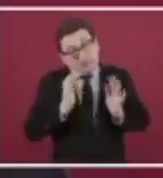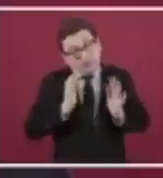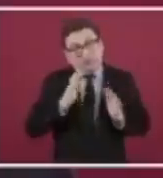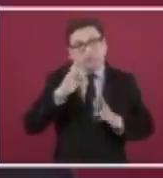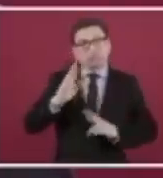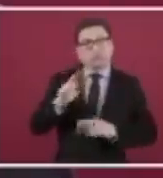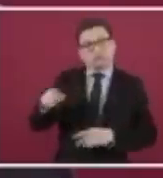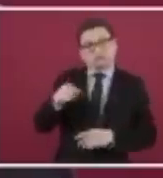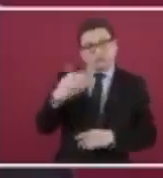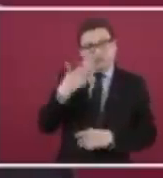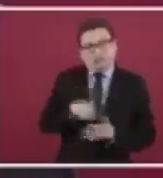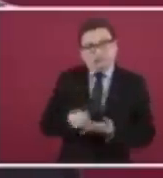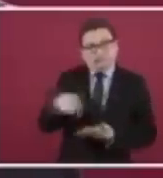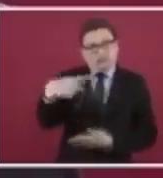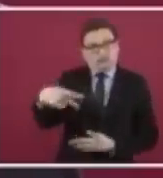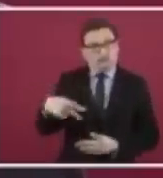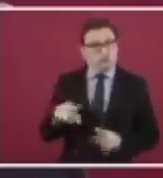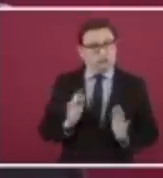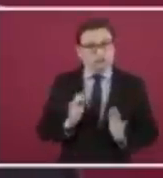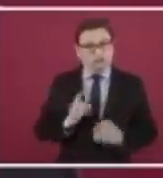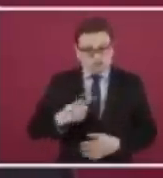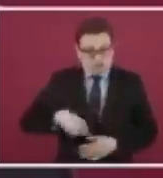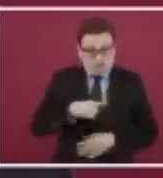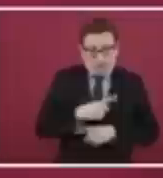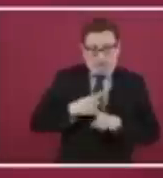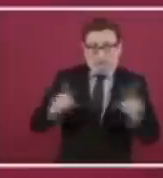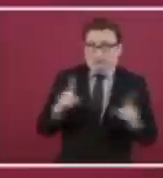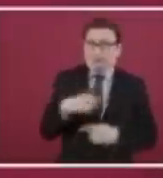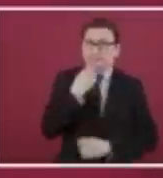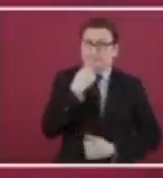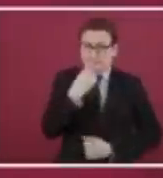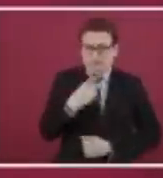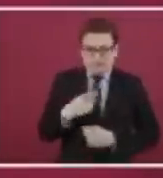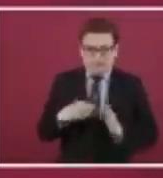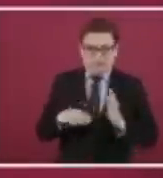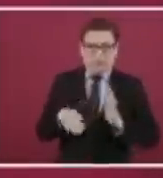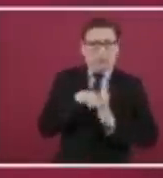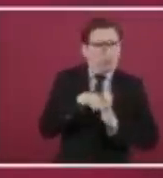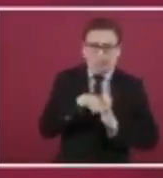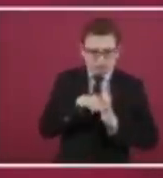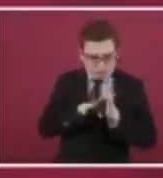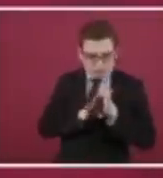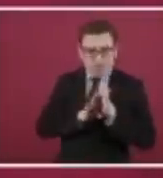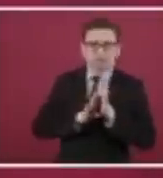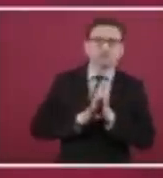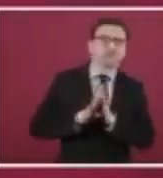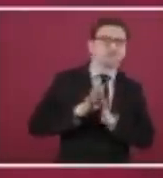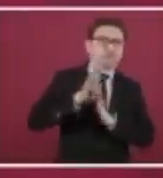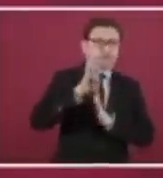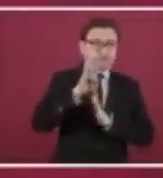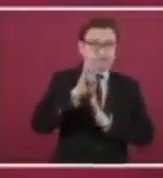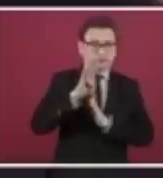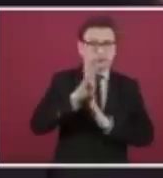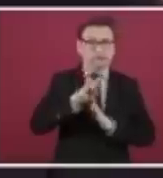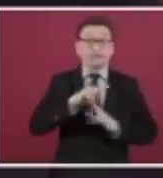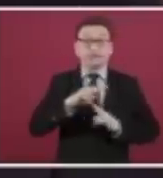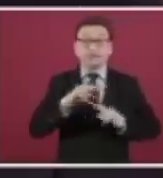legítimo, pero nosotros decimos vamos a crecer y vamos a crecer sin inflación.